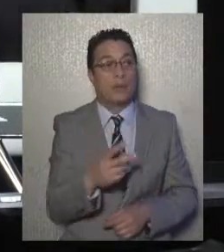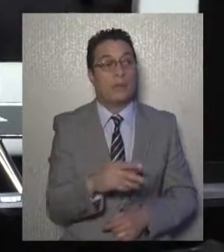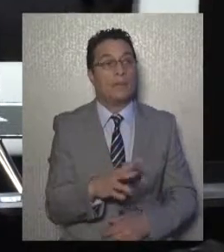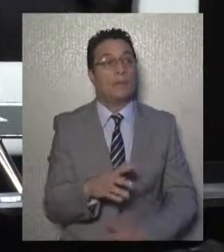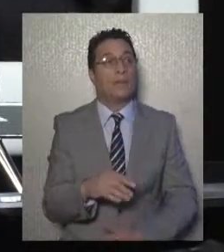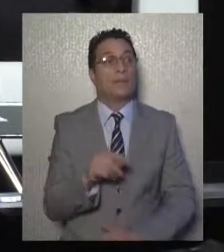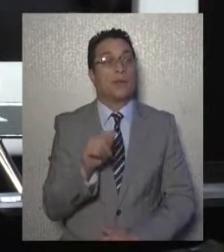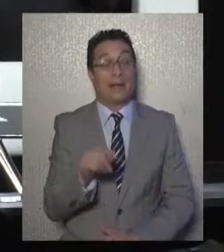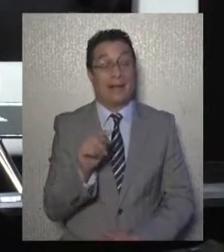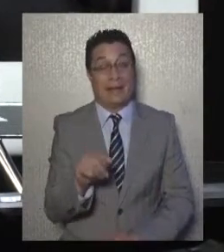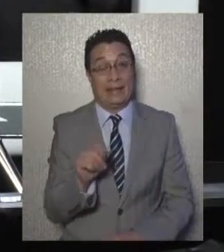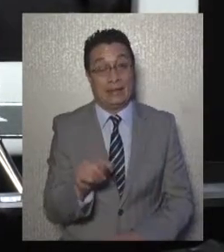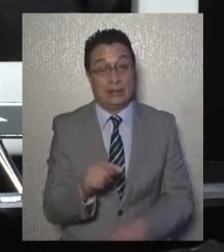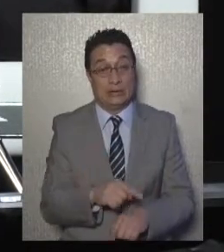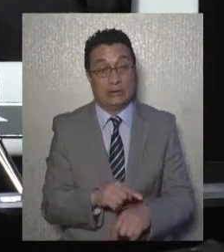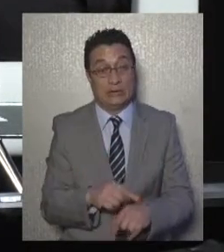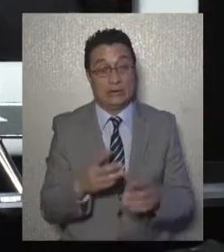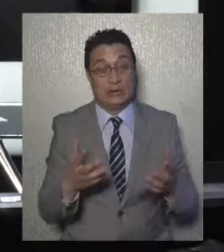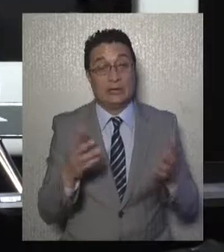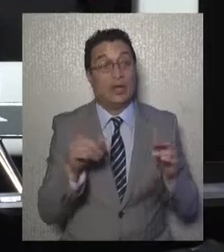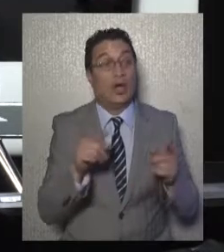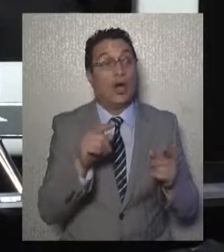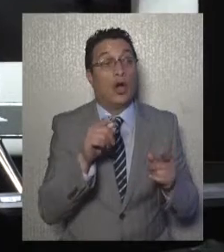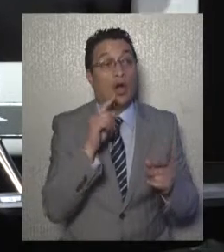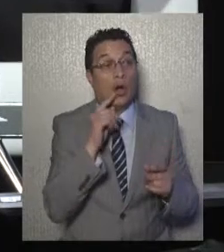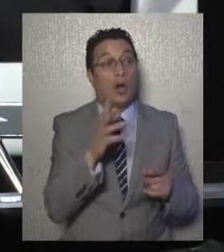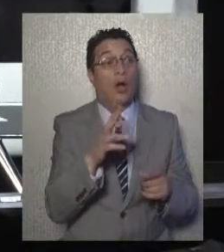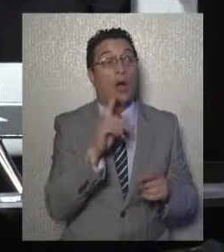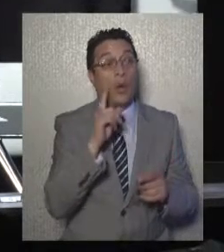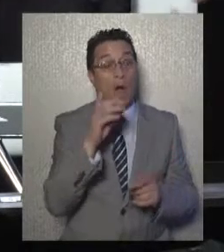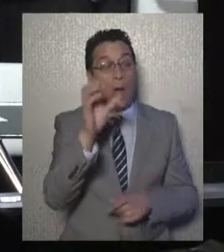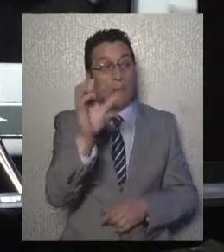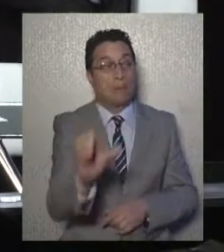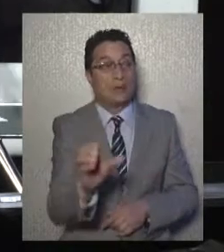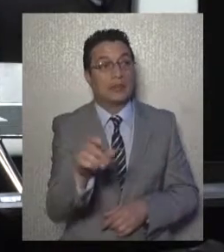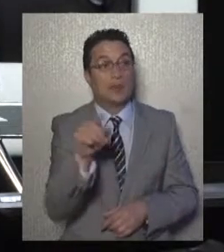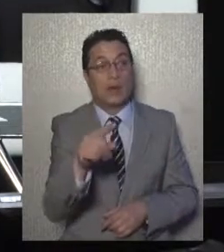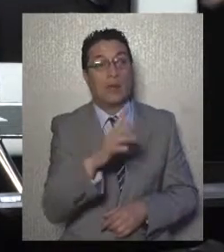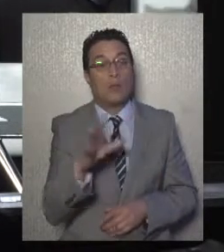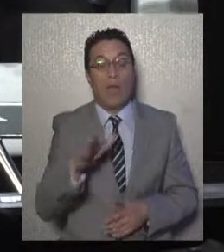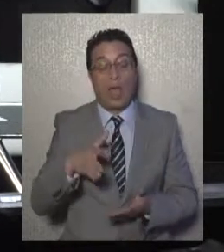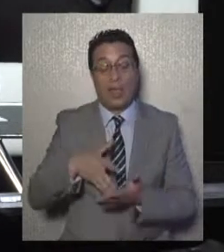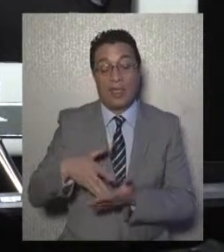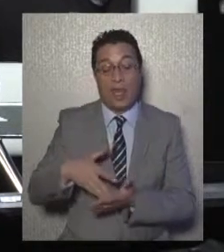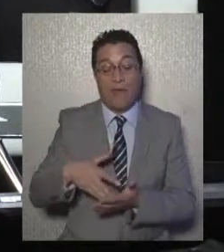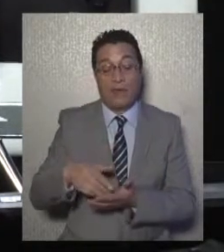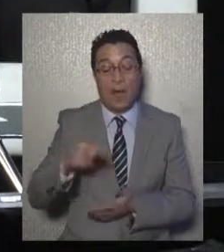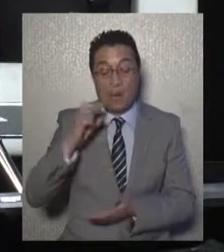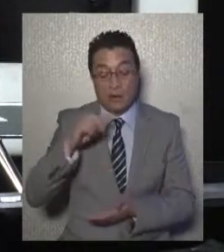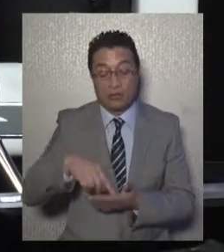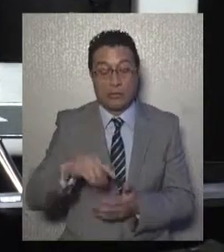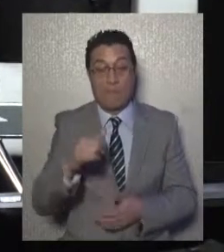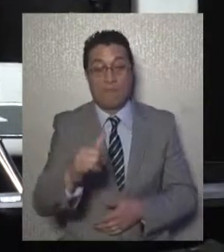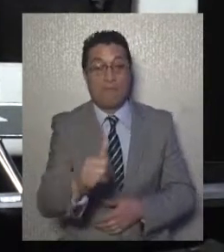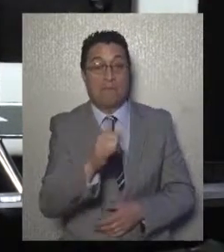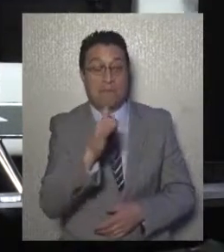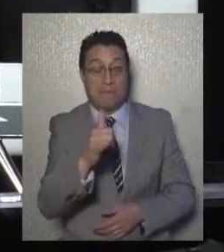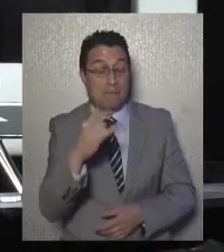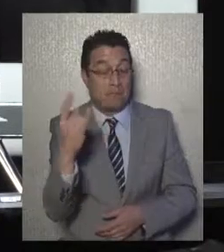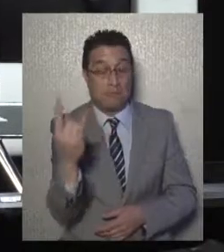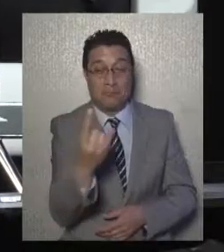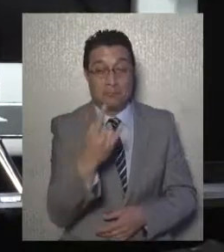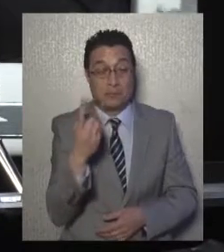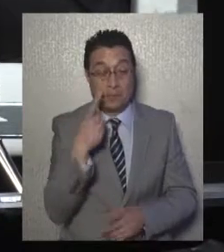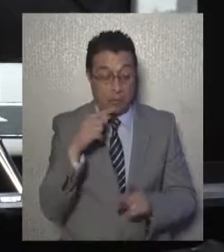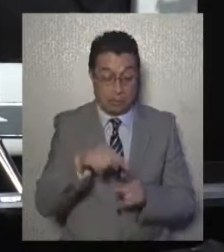esto, mi padre siempre me decía, cuando hay una persona que uno ve que está muy débil en el piso, un borracho, uno no lo